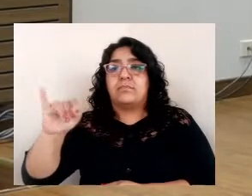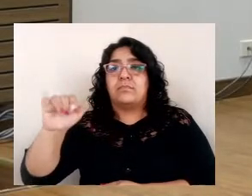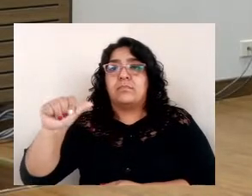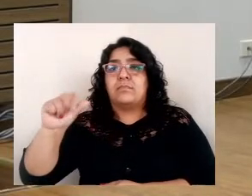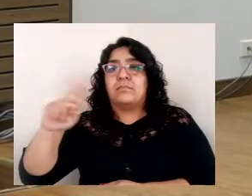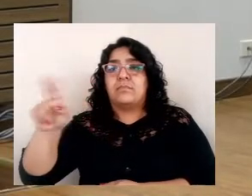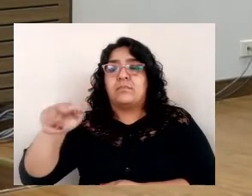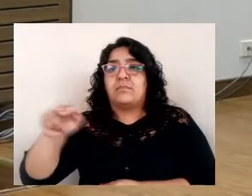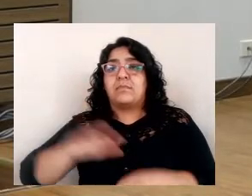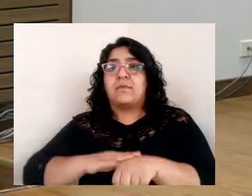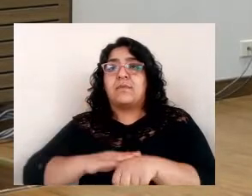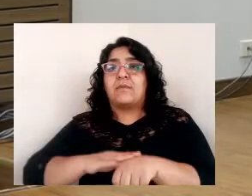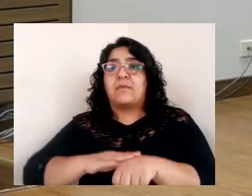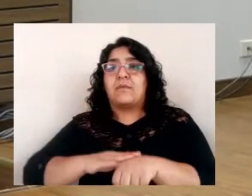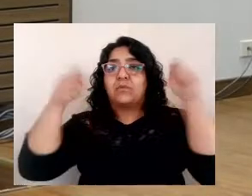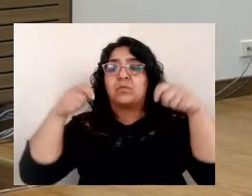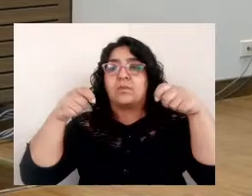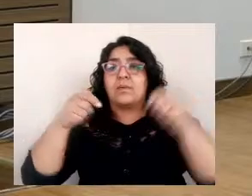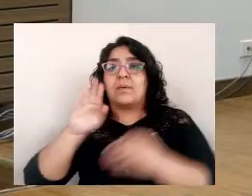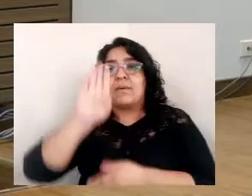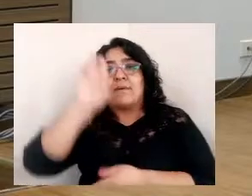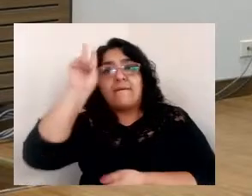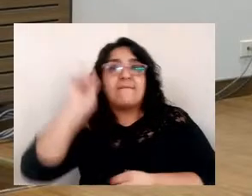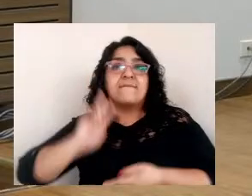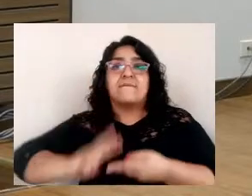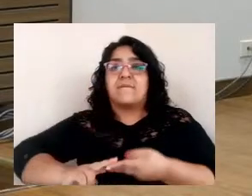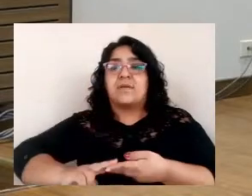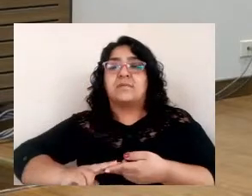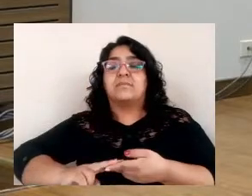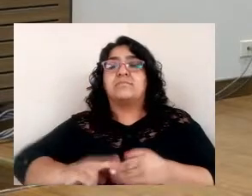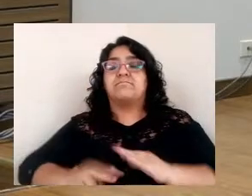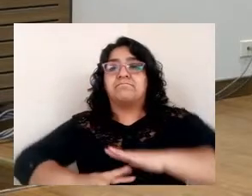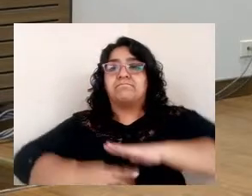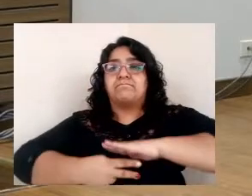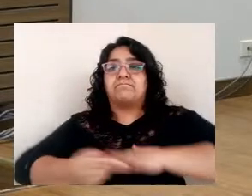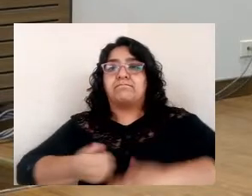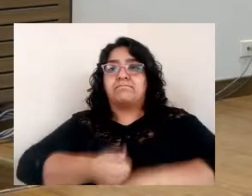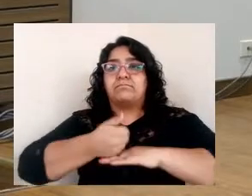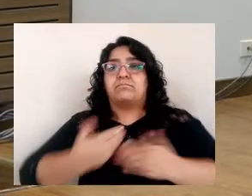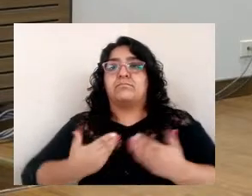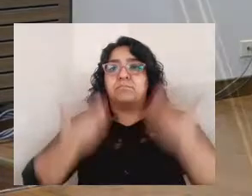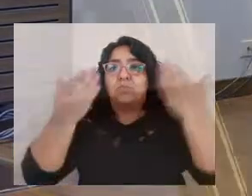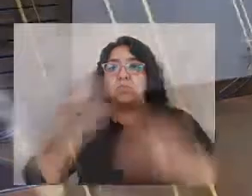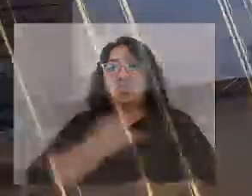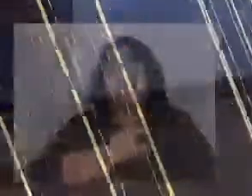María Inmaculada, vicerrectora de Bienestar Universitario.